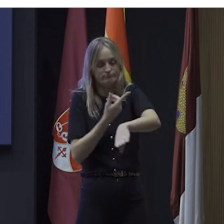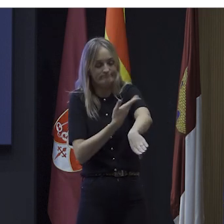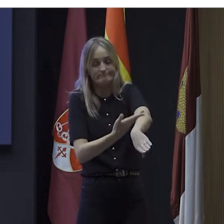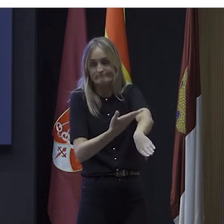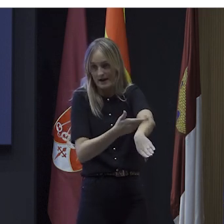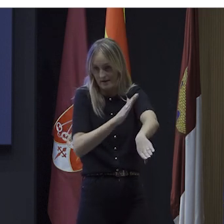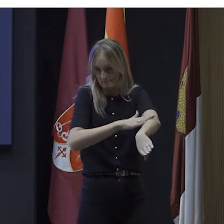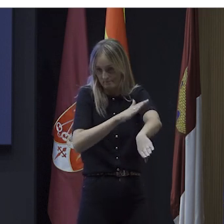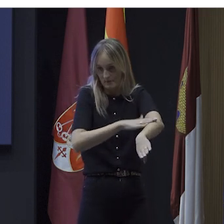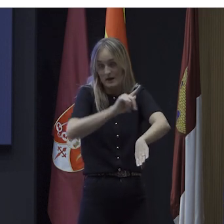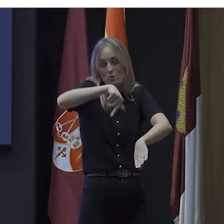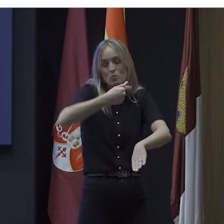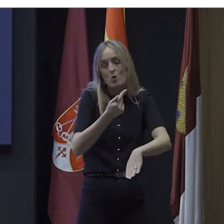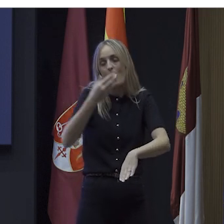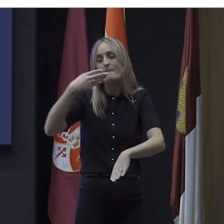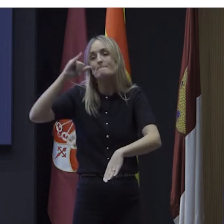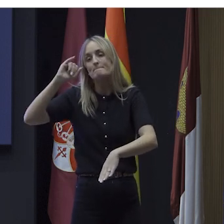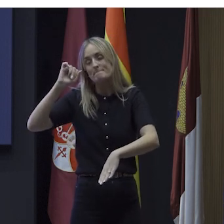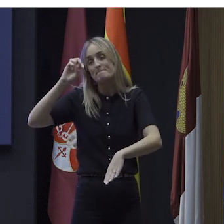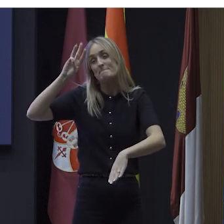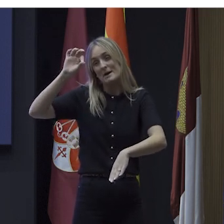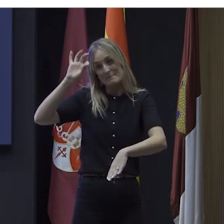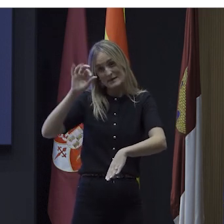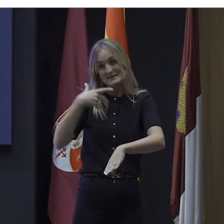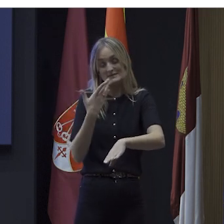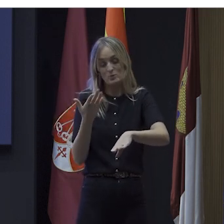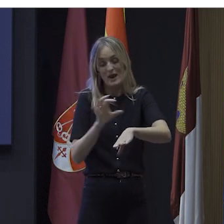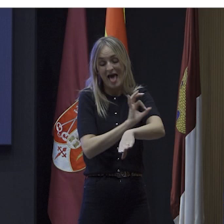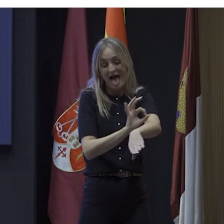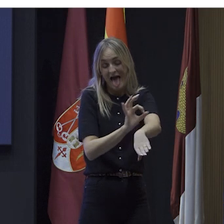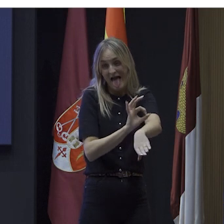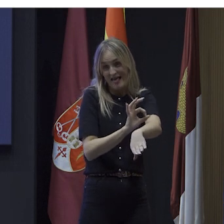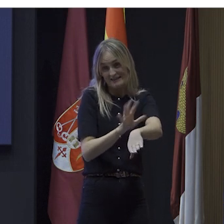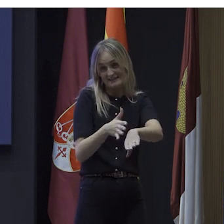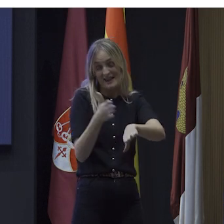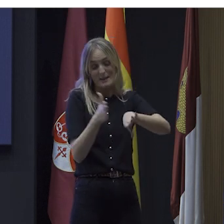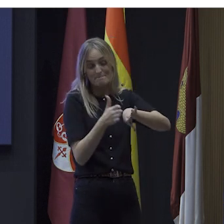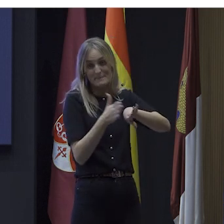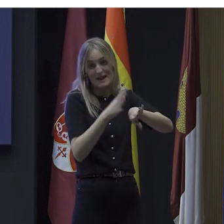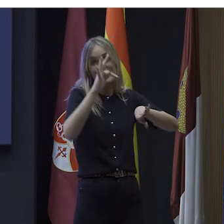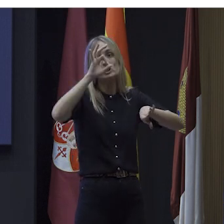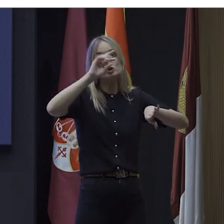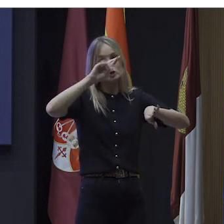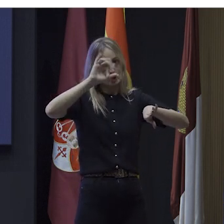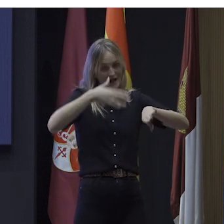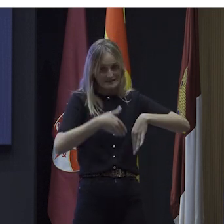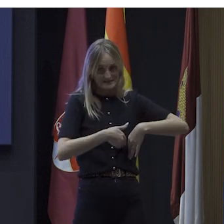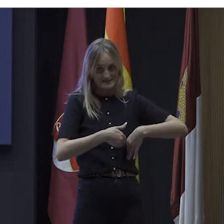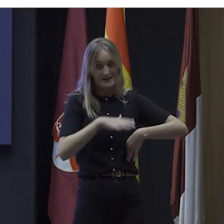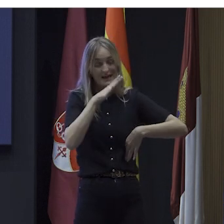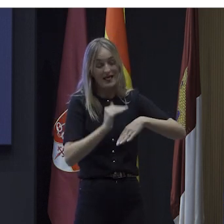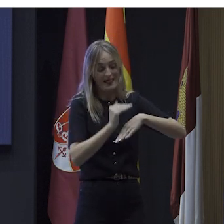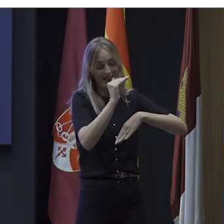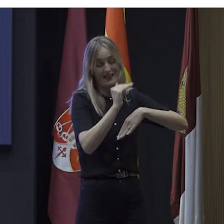e incluso bypass de mamaria, que es una arteria que está en la pared del tórax, que se puede, digamos, el extremo proximal ya sale desde